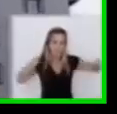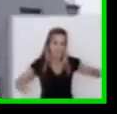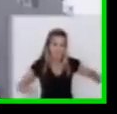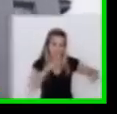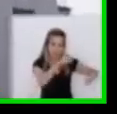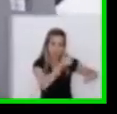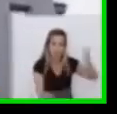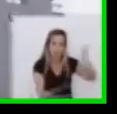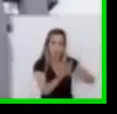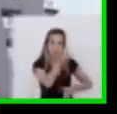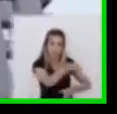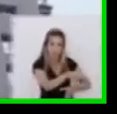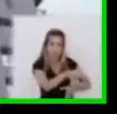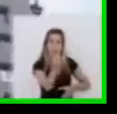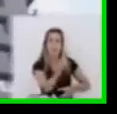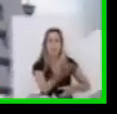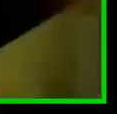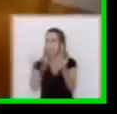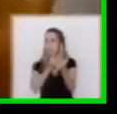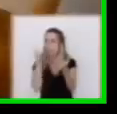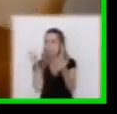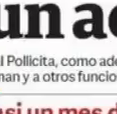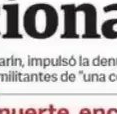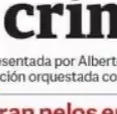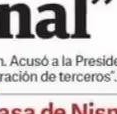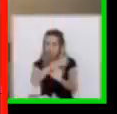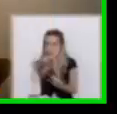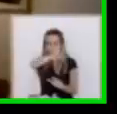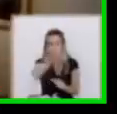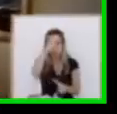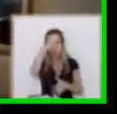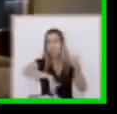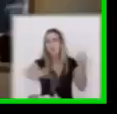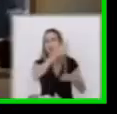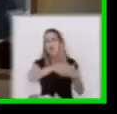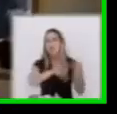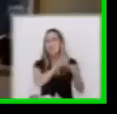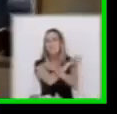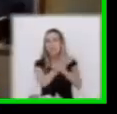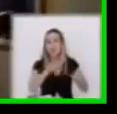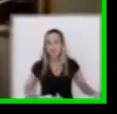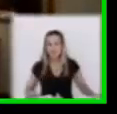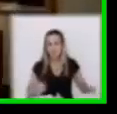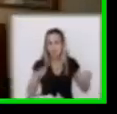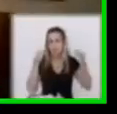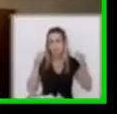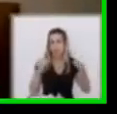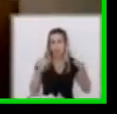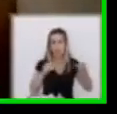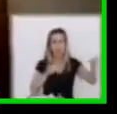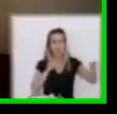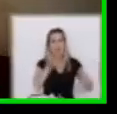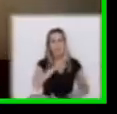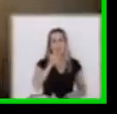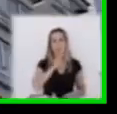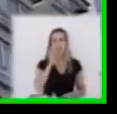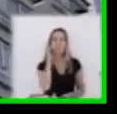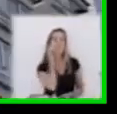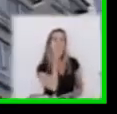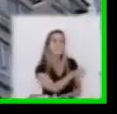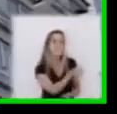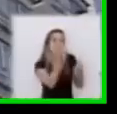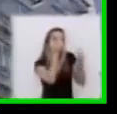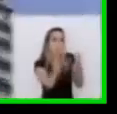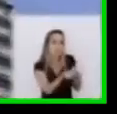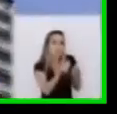a permitir difamaciones de ningún tipo. ¿Quién va a hablar de centímetros de disparo en un lugar del hecho? Que ni se puede hablar